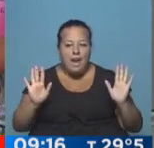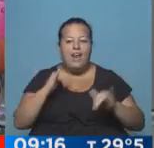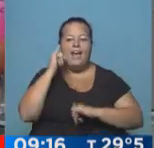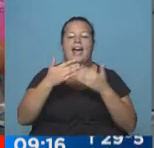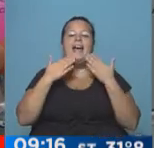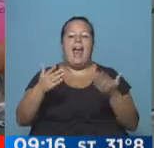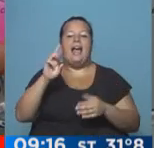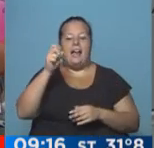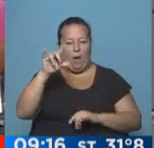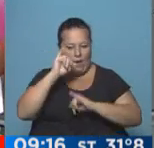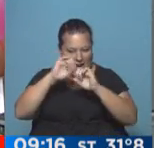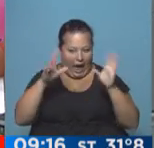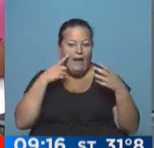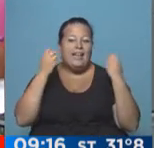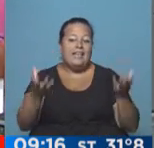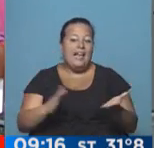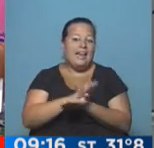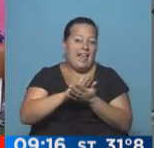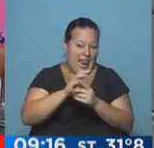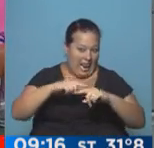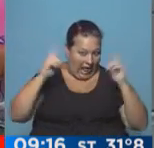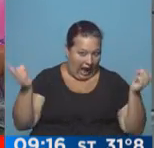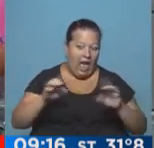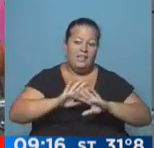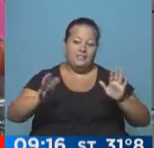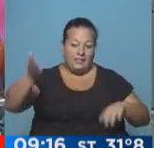de gracias a raúl los tenemos vamos a ver qué pasa negociación larga que ya lo había adelantado